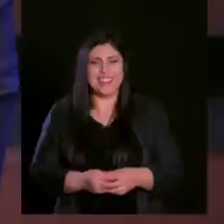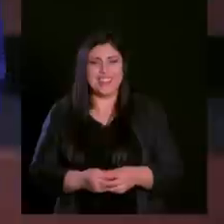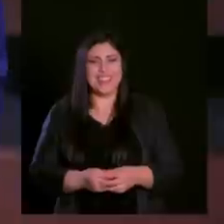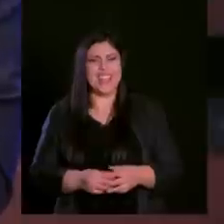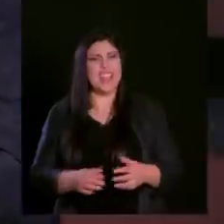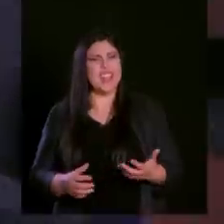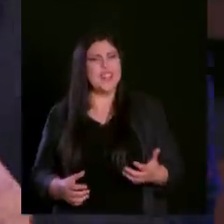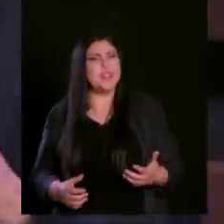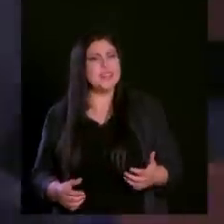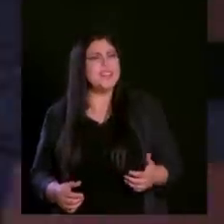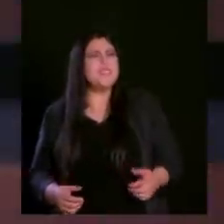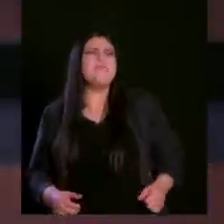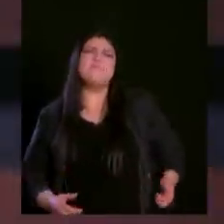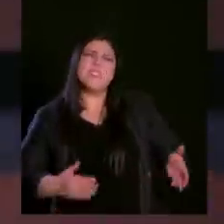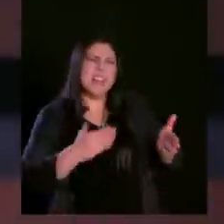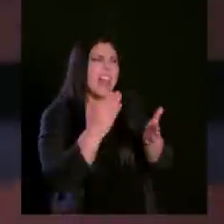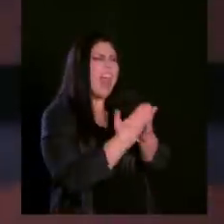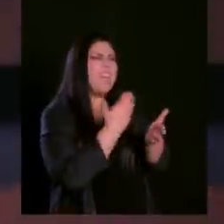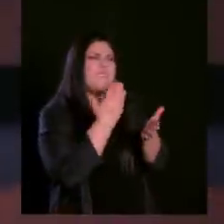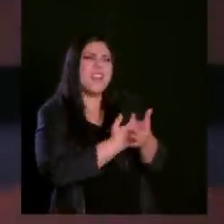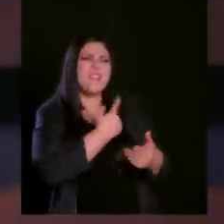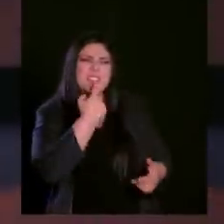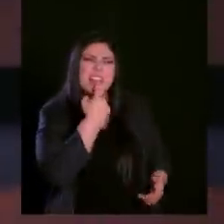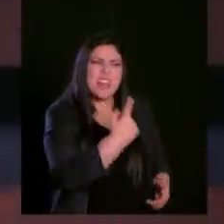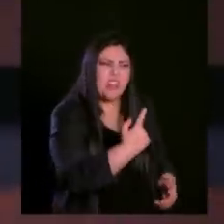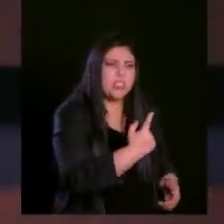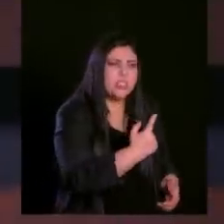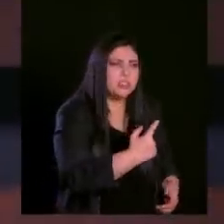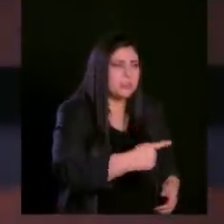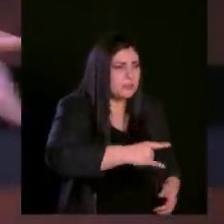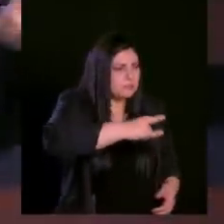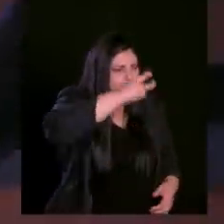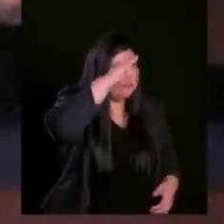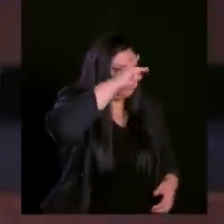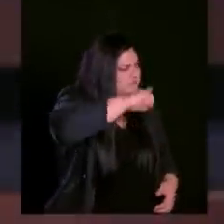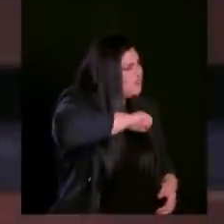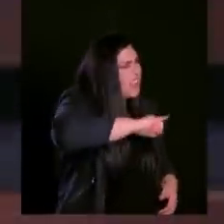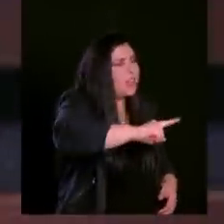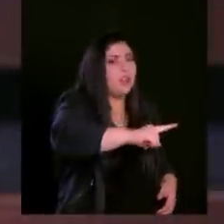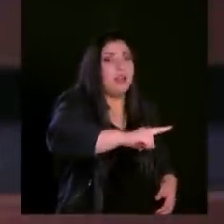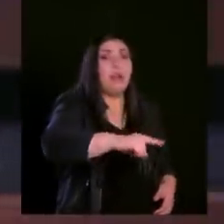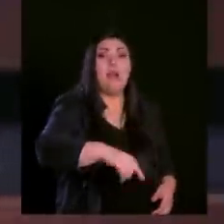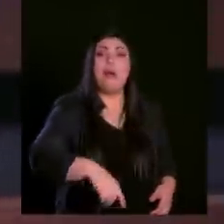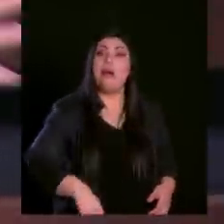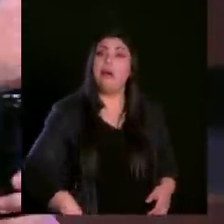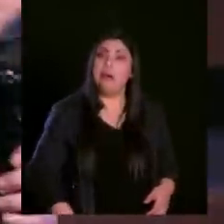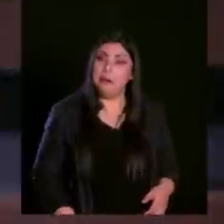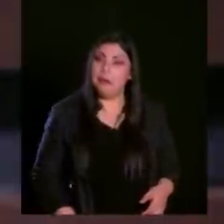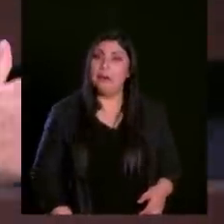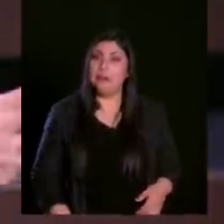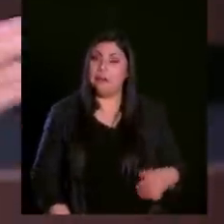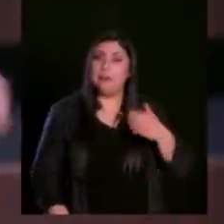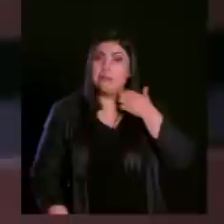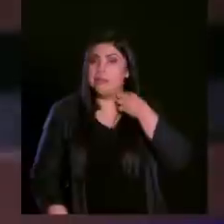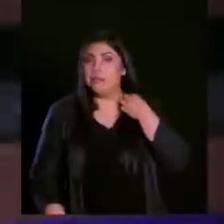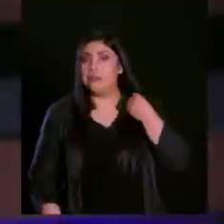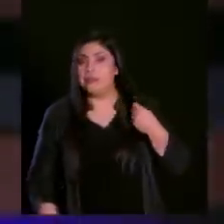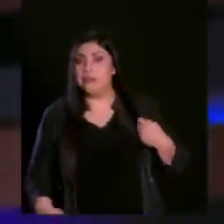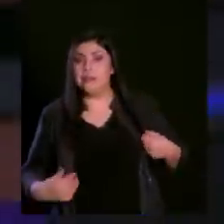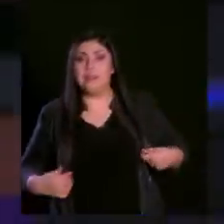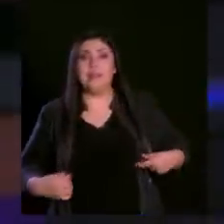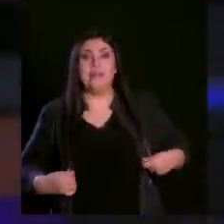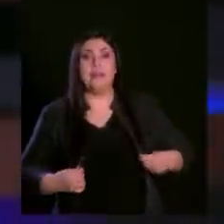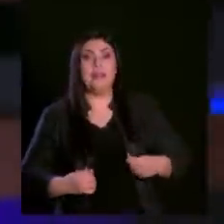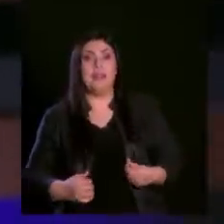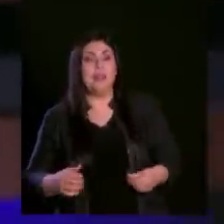diga conmigo por favor escrito está así se le habla al ahora De dónde sale ese escrito